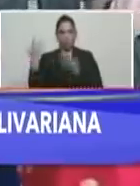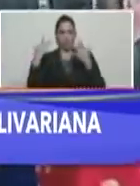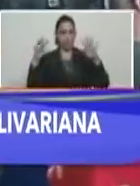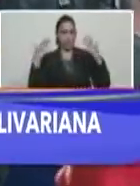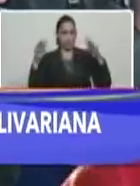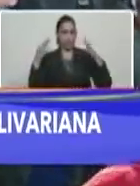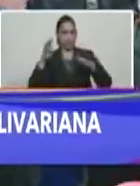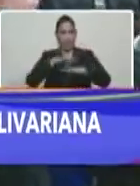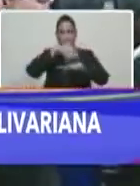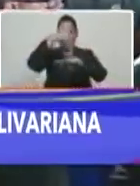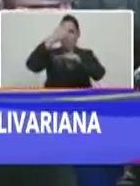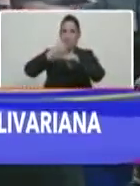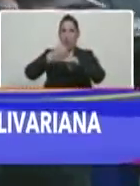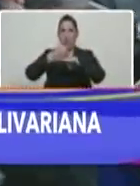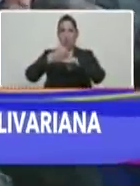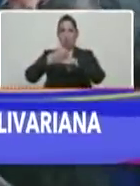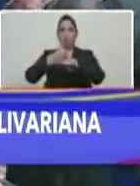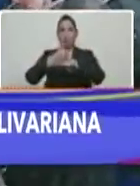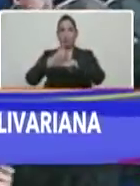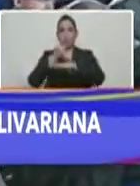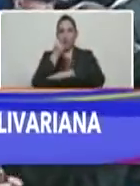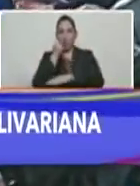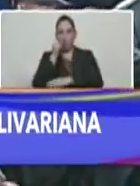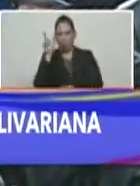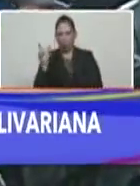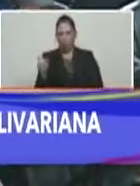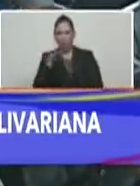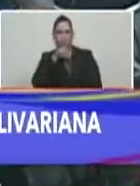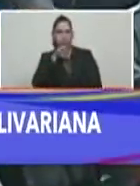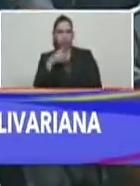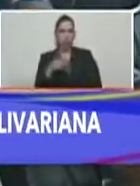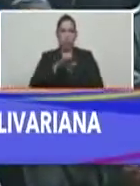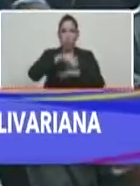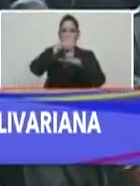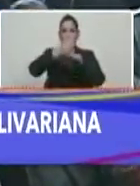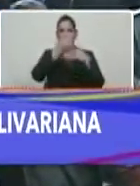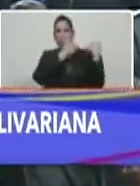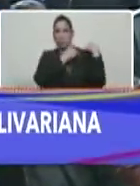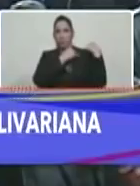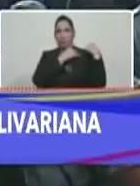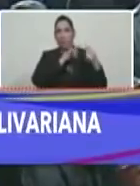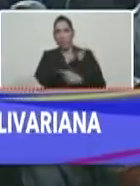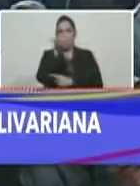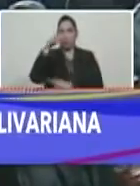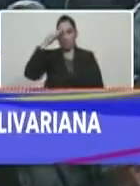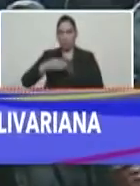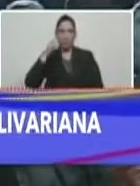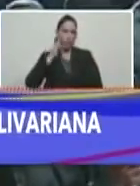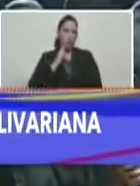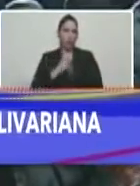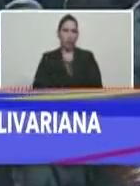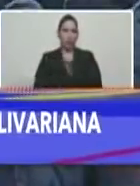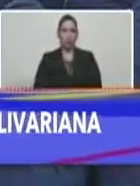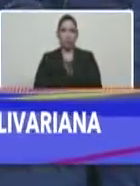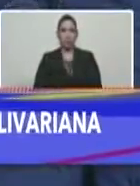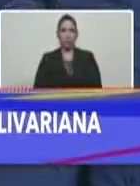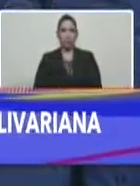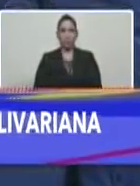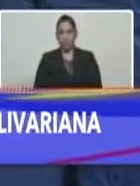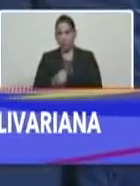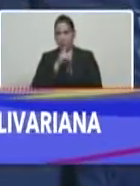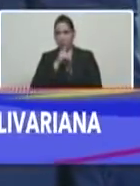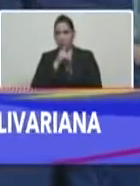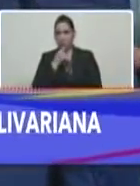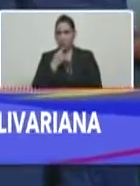Mayor General Pedro Alberto Julián Artigues, comandante general de la aviación militar bolivariana, quien destacaba